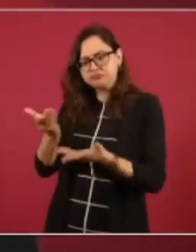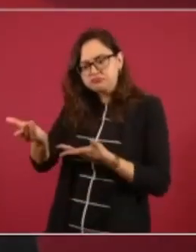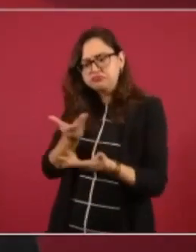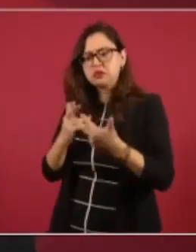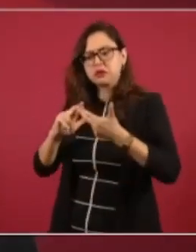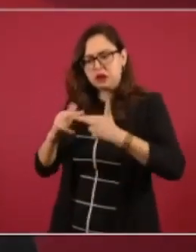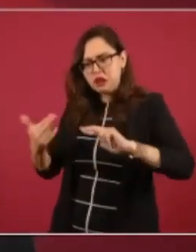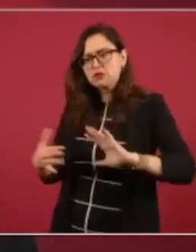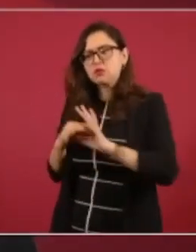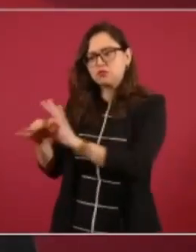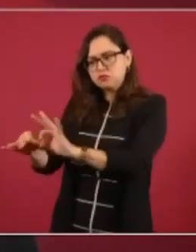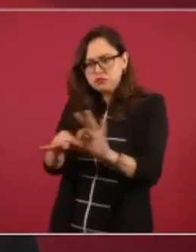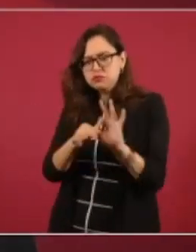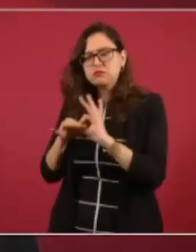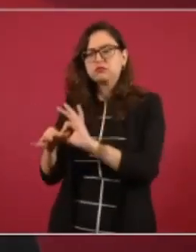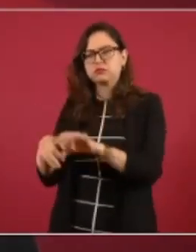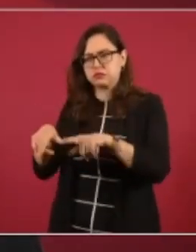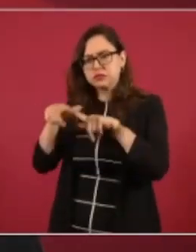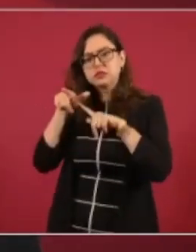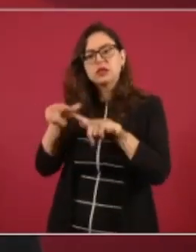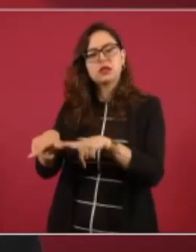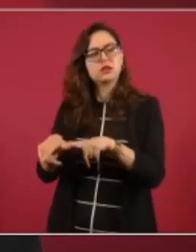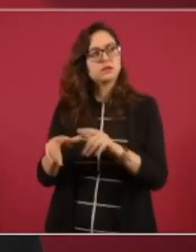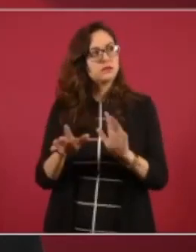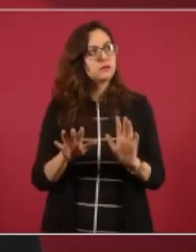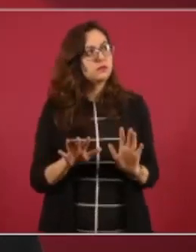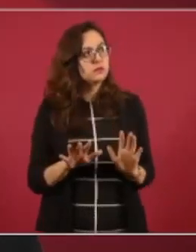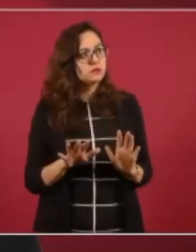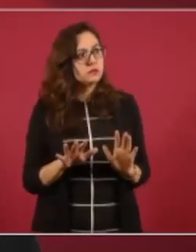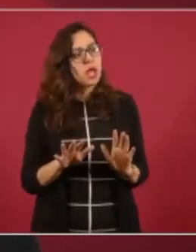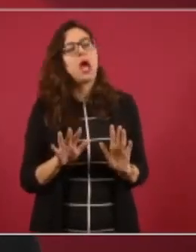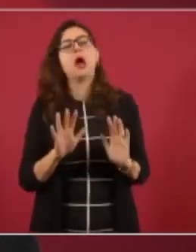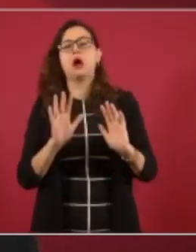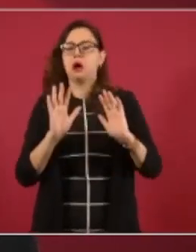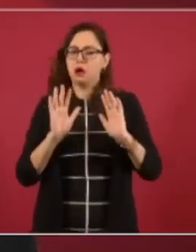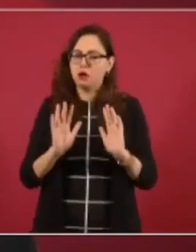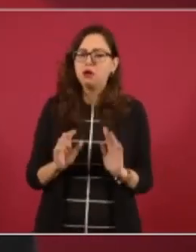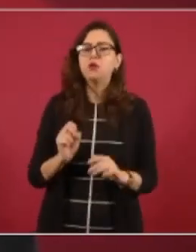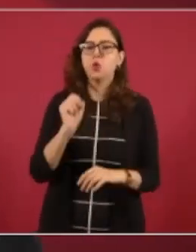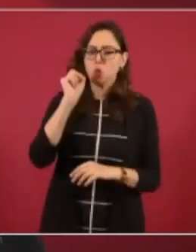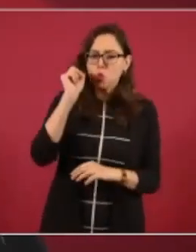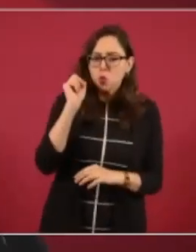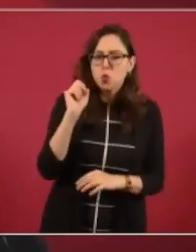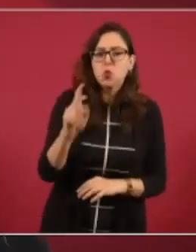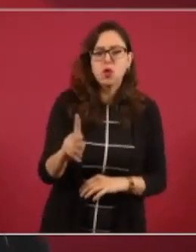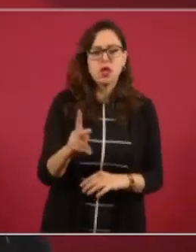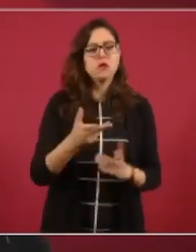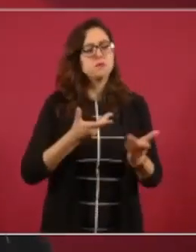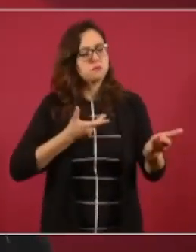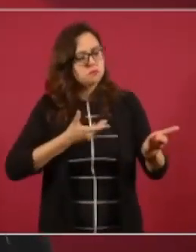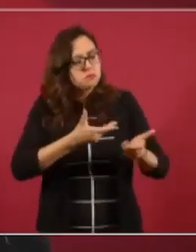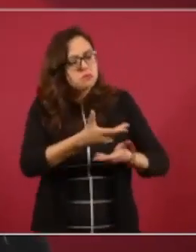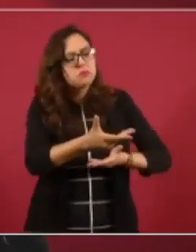relaciones, y hay disposición del presidente Biden.